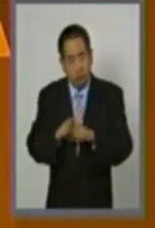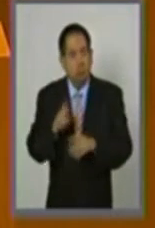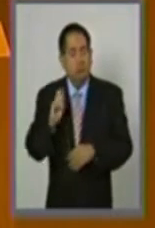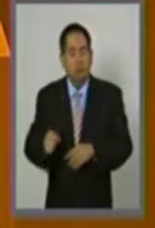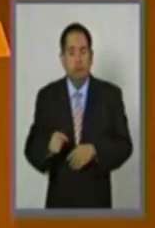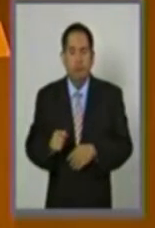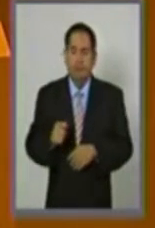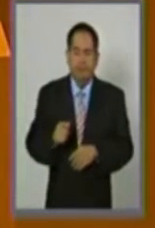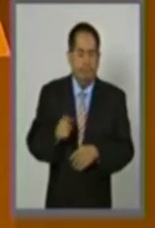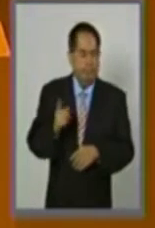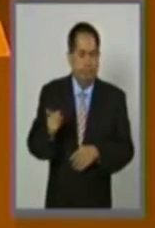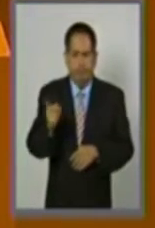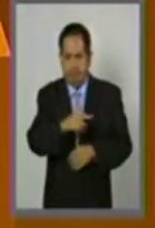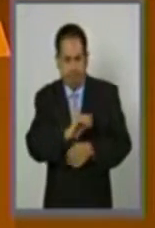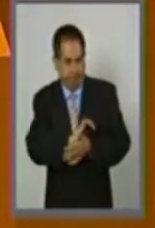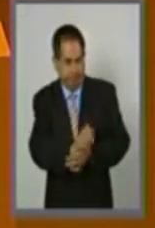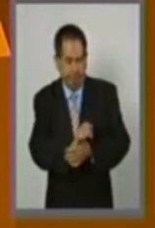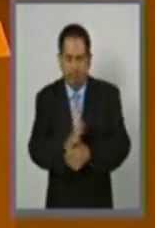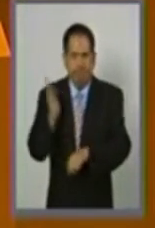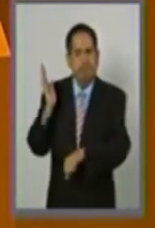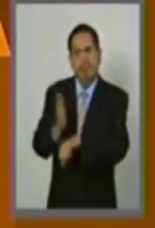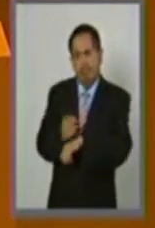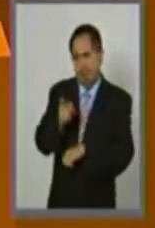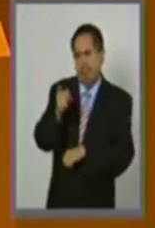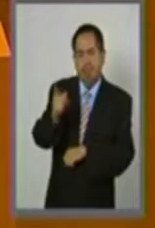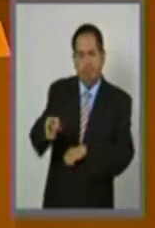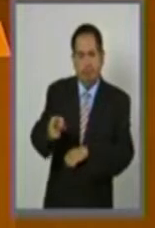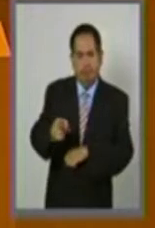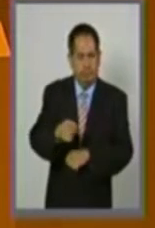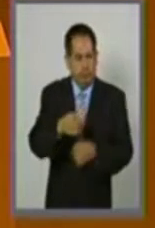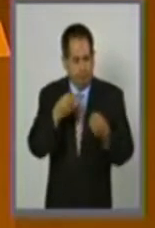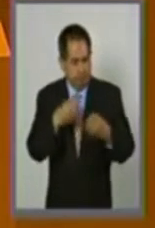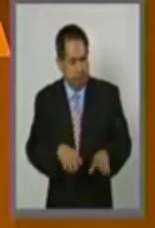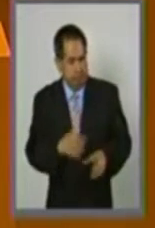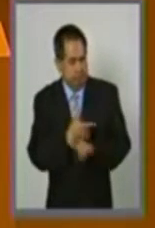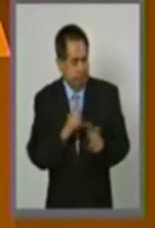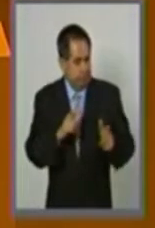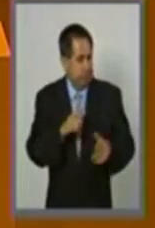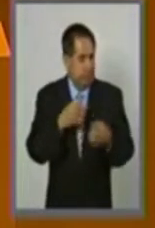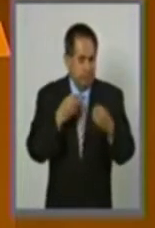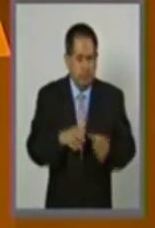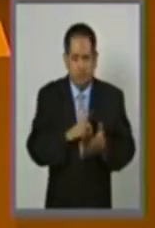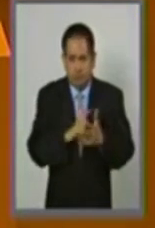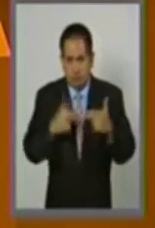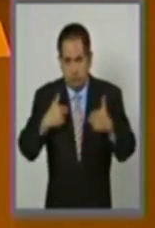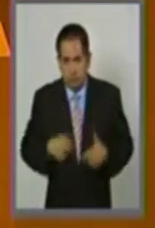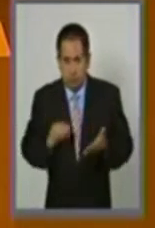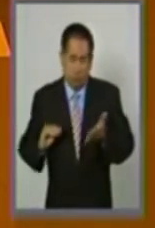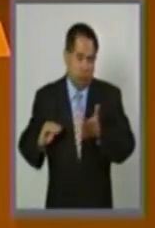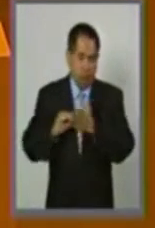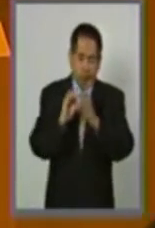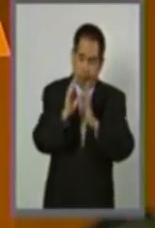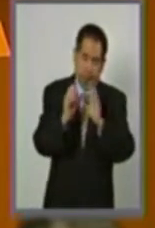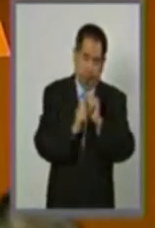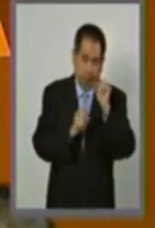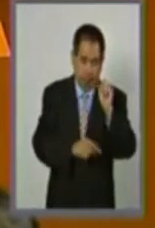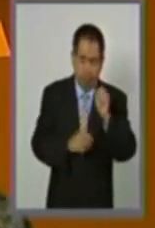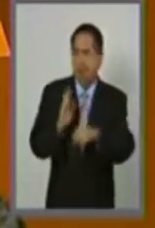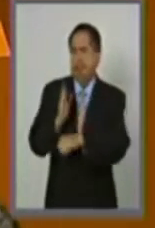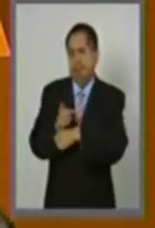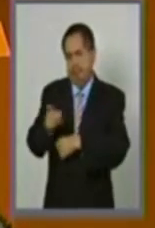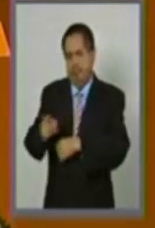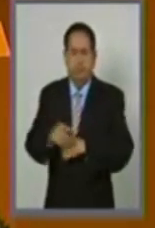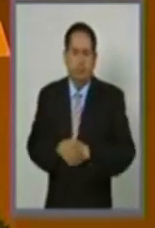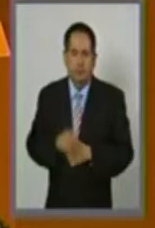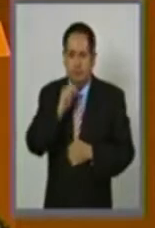los actos de discriminación que atentan contra la libertad de los derechos humanos consagrados en nuestra Constitución y en los